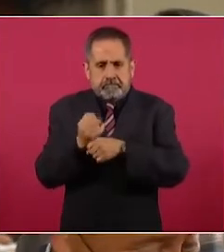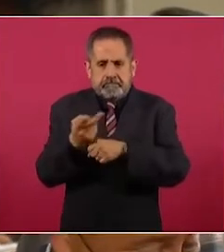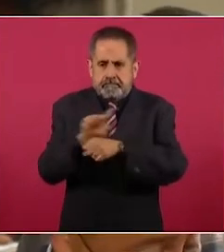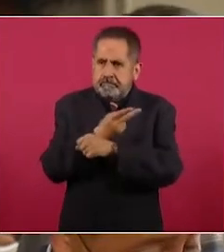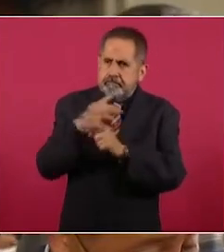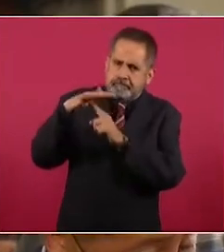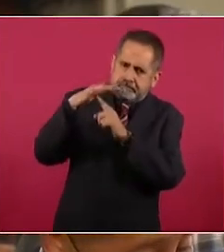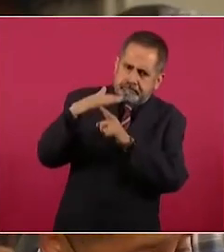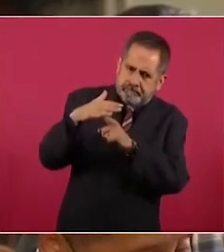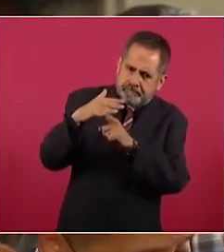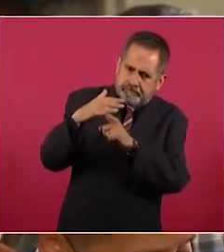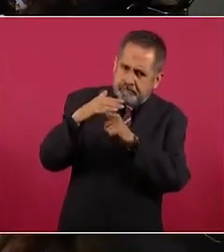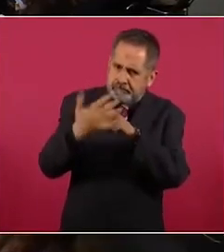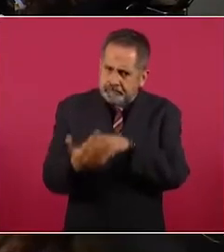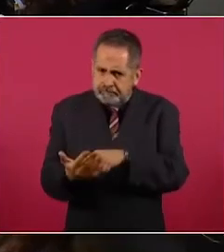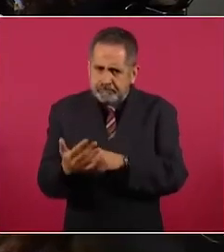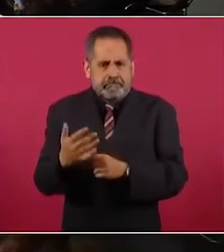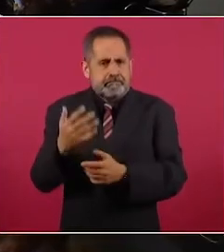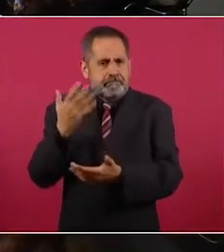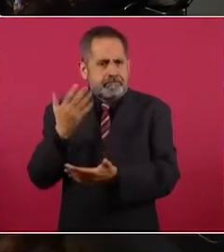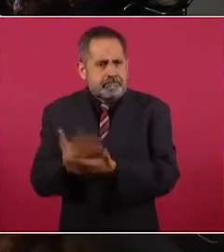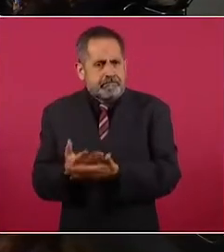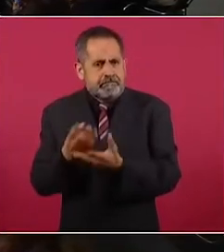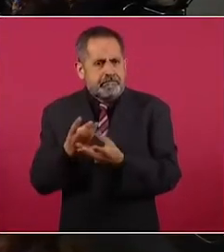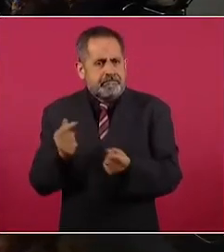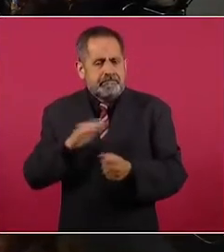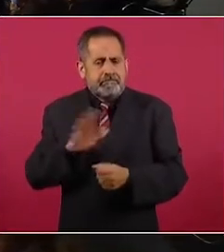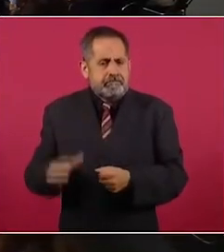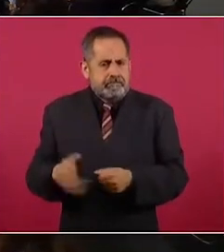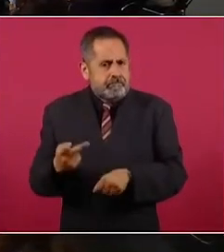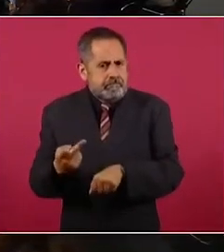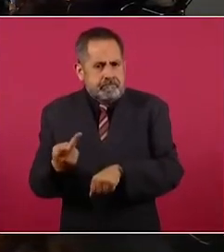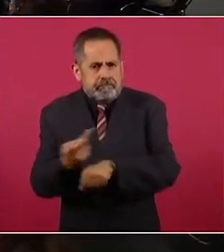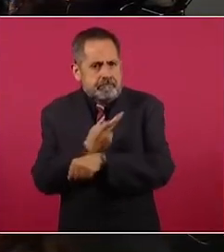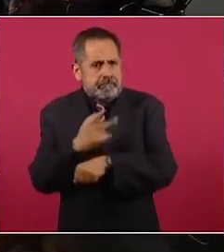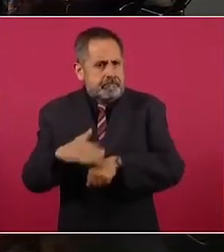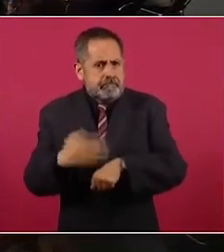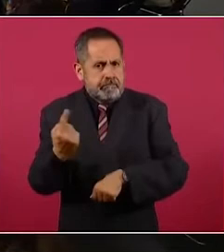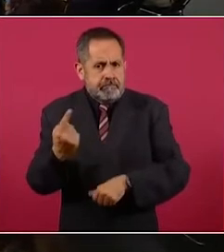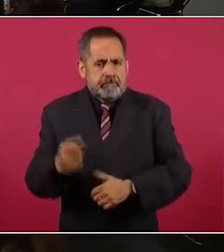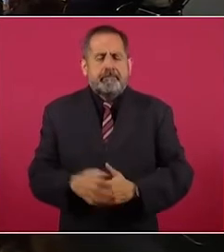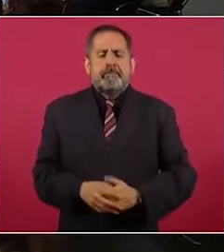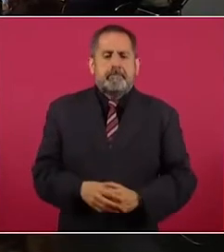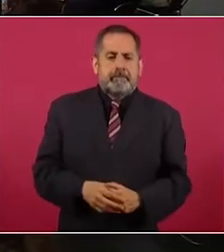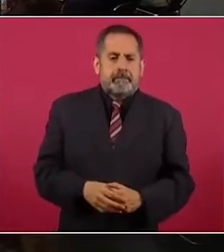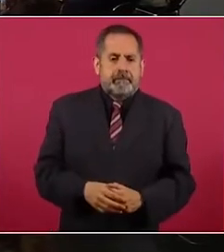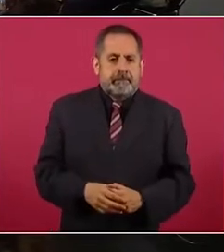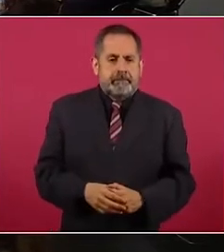que provocaron este desplome, por favor? Y enseguida le hago la segunda pregunta. Sí, está por